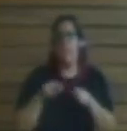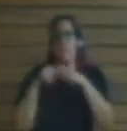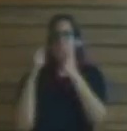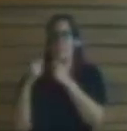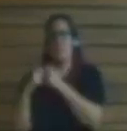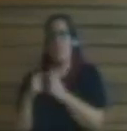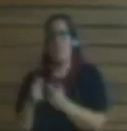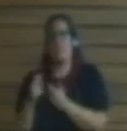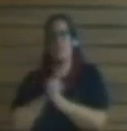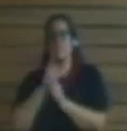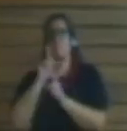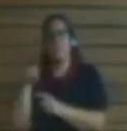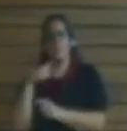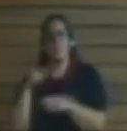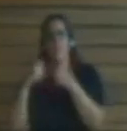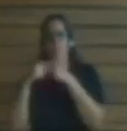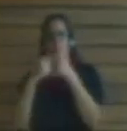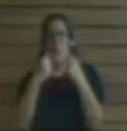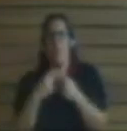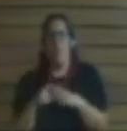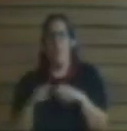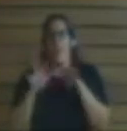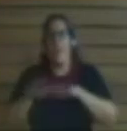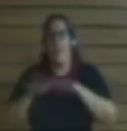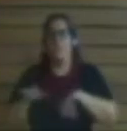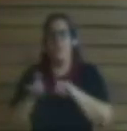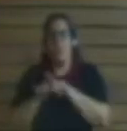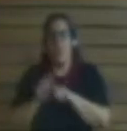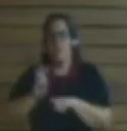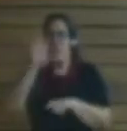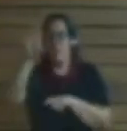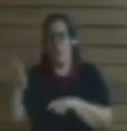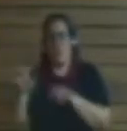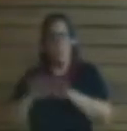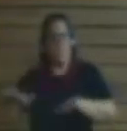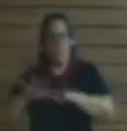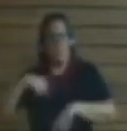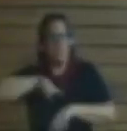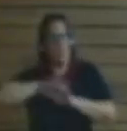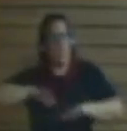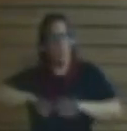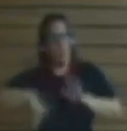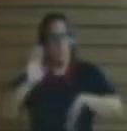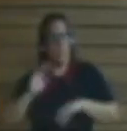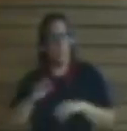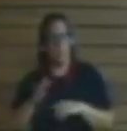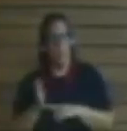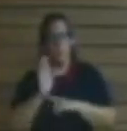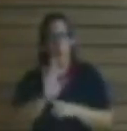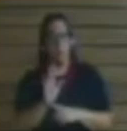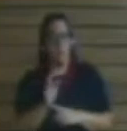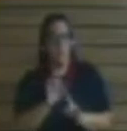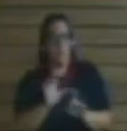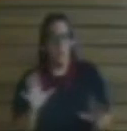destruir desempleo también estamos destruyendo de forma más lenta que el resto de las comunidades. Me habla de las propuestas. Oiga, yo mis propuestas creo que son claras. Baje